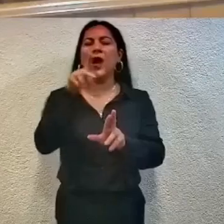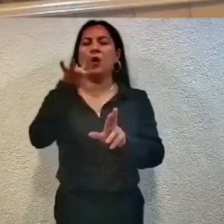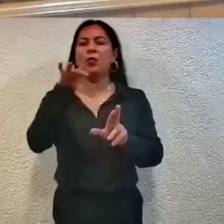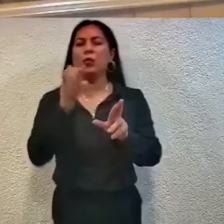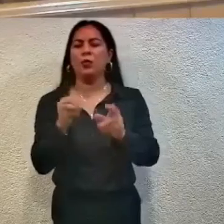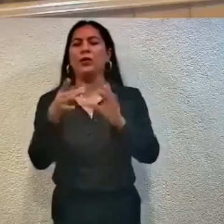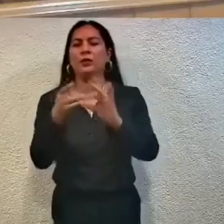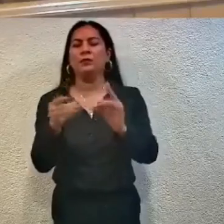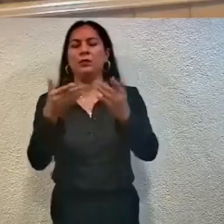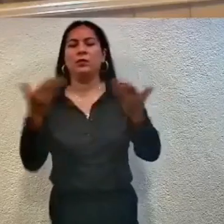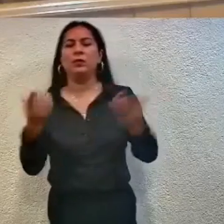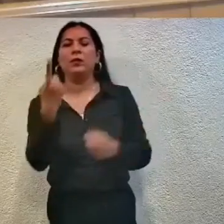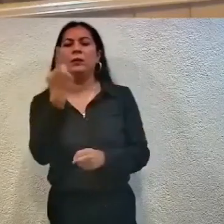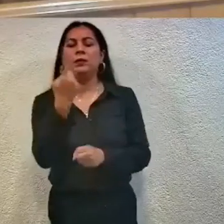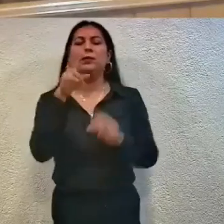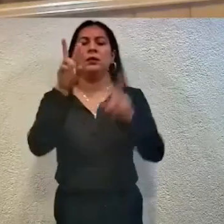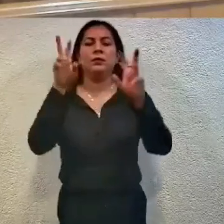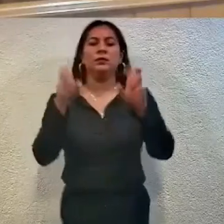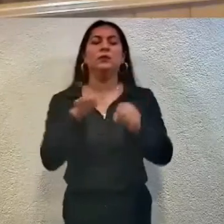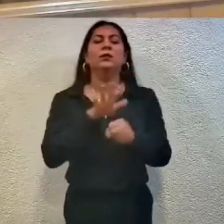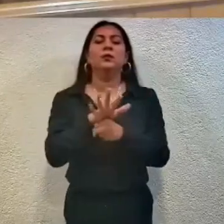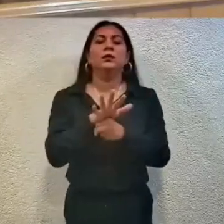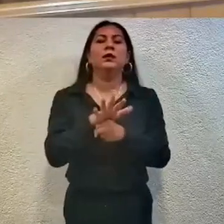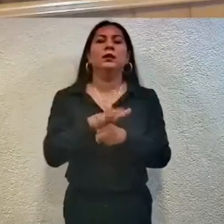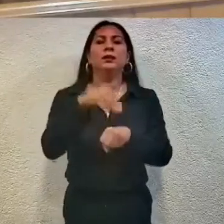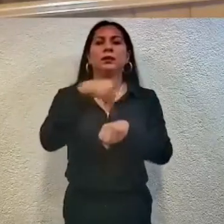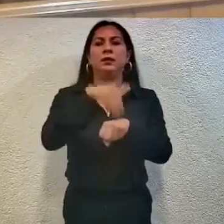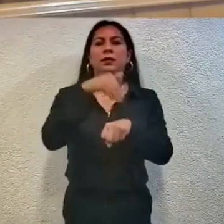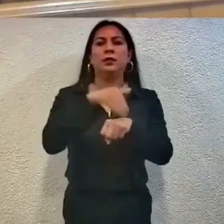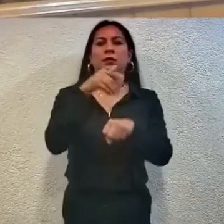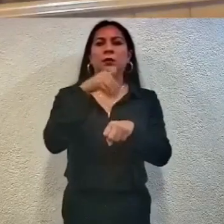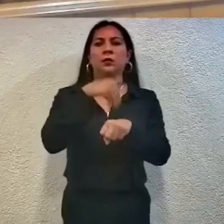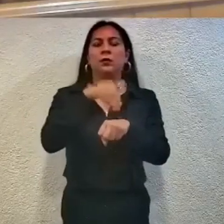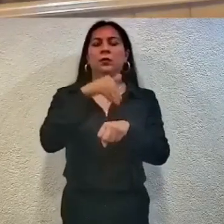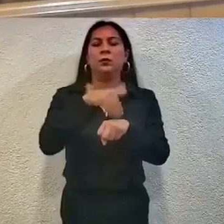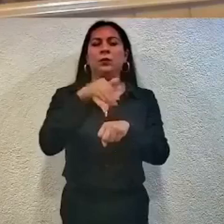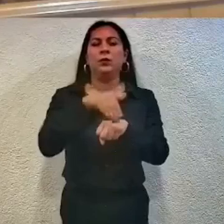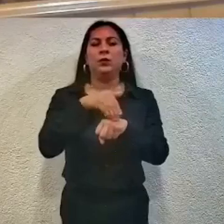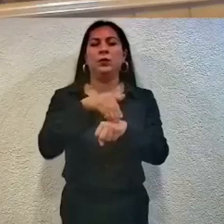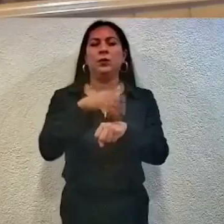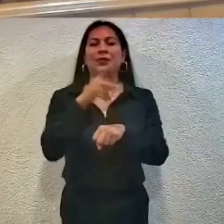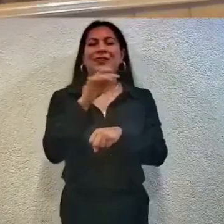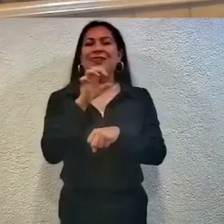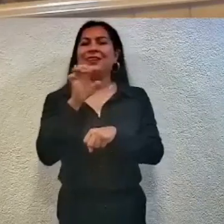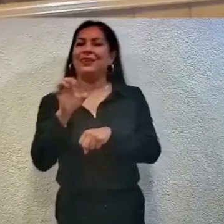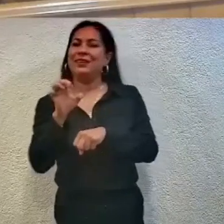preciso. El primero de los asuntos es el expediente identificado con la clave